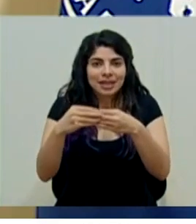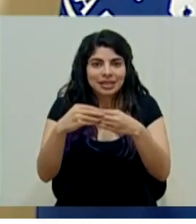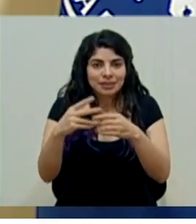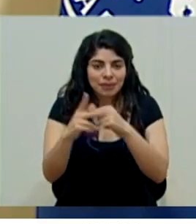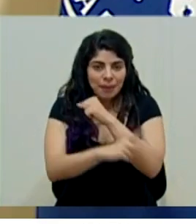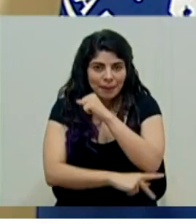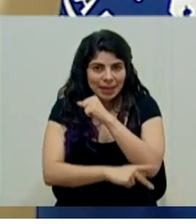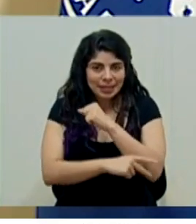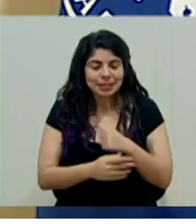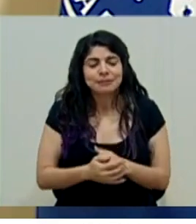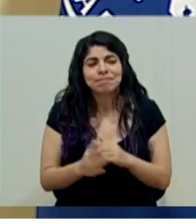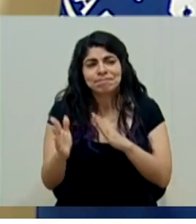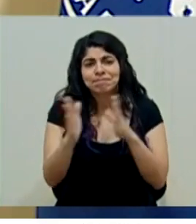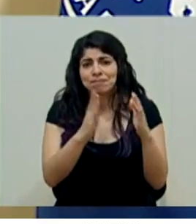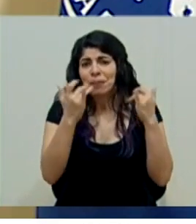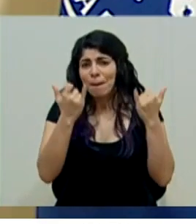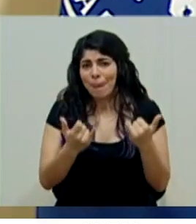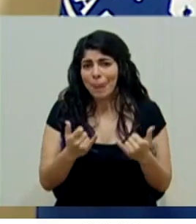Ahora,